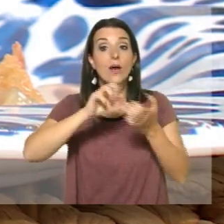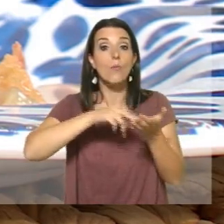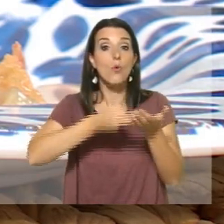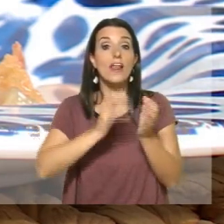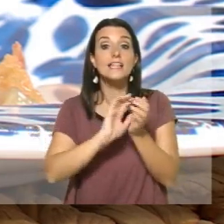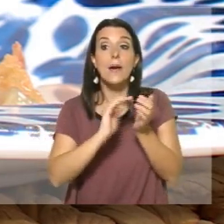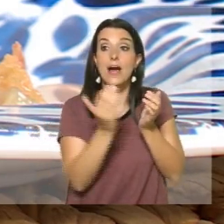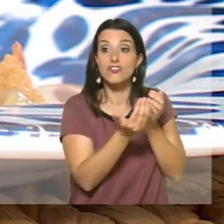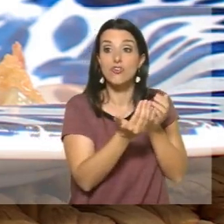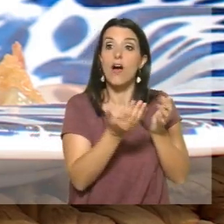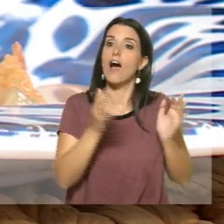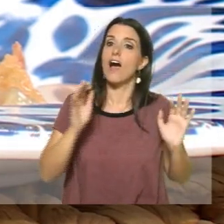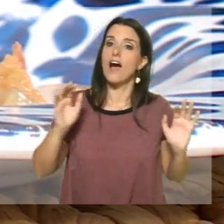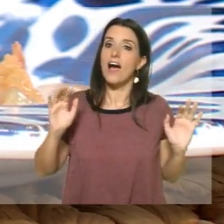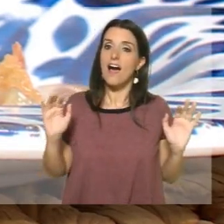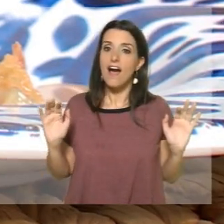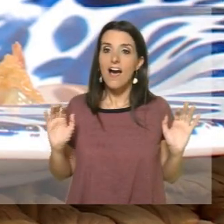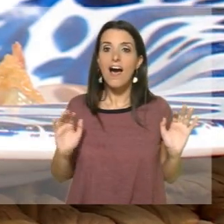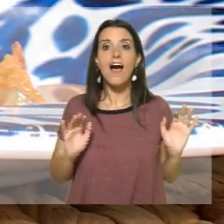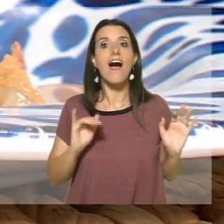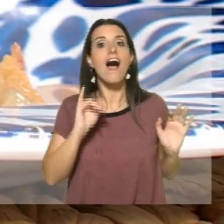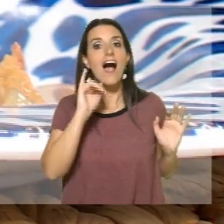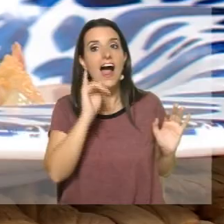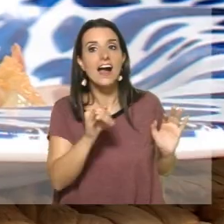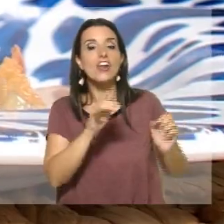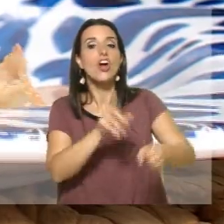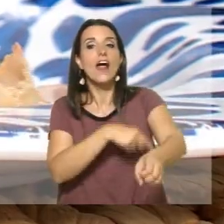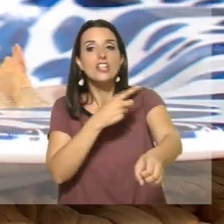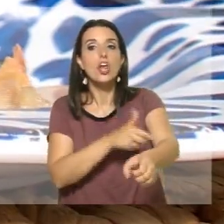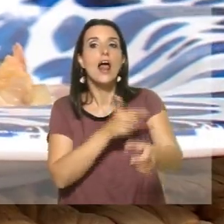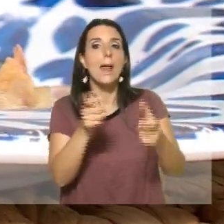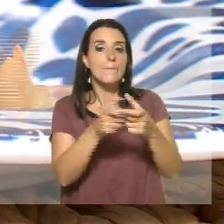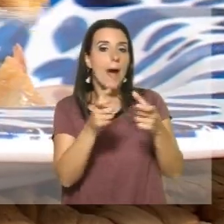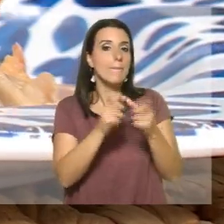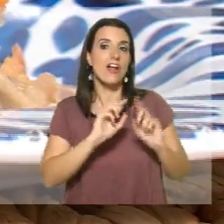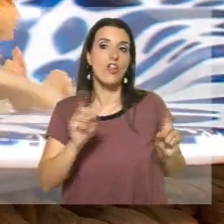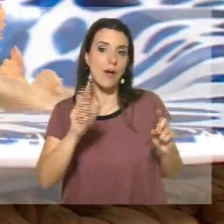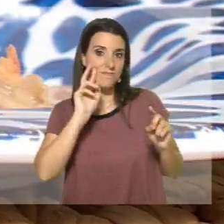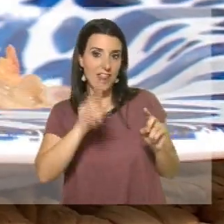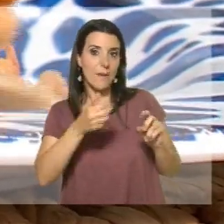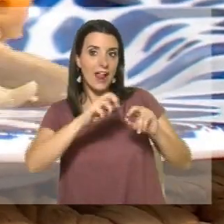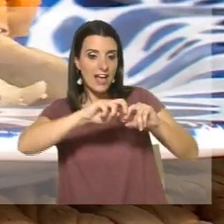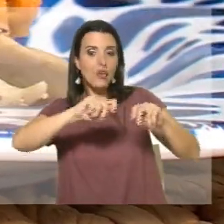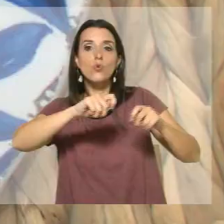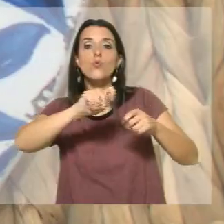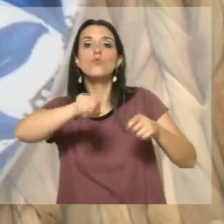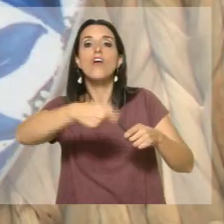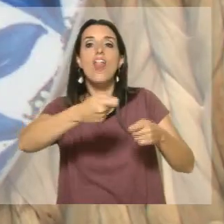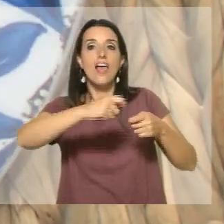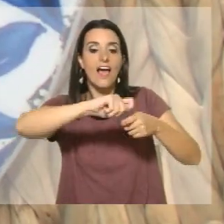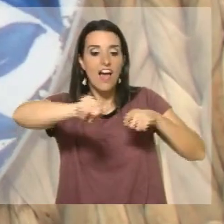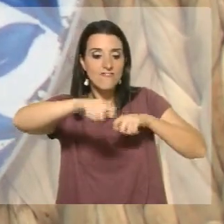zapallo. Con puré de zapallo. Ah, qué repetitud. Salimos del tradicional puré de papa. Te queda un pollito? Mira cómo con cuchara se deshace. Mirá.